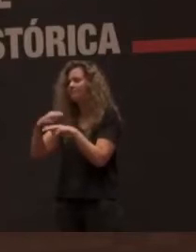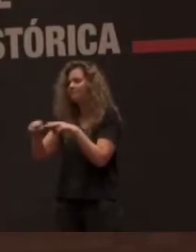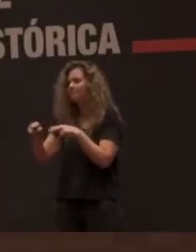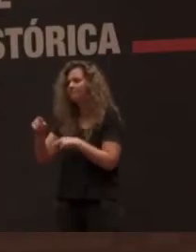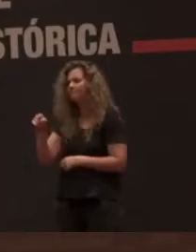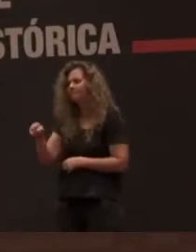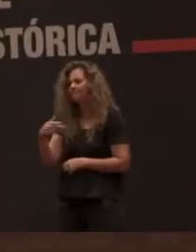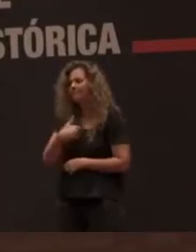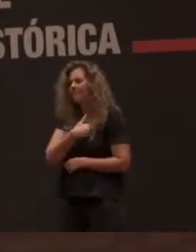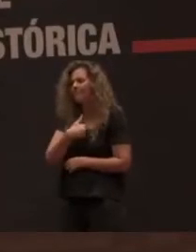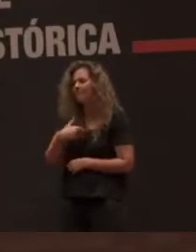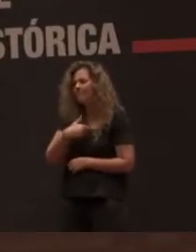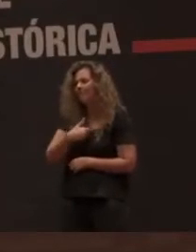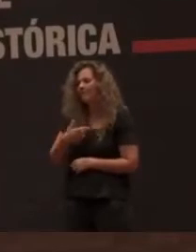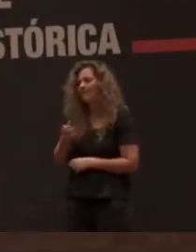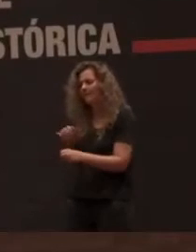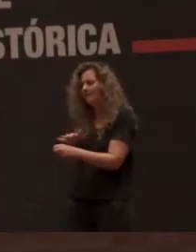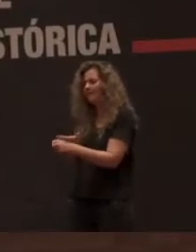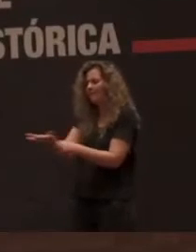colaboración con